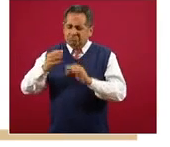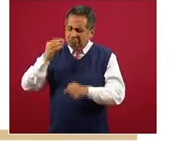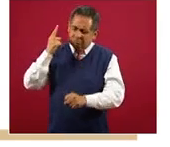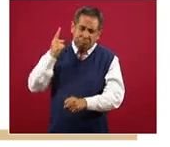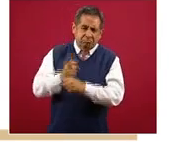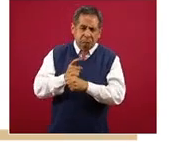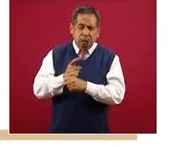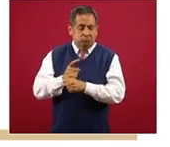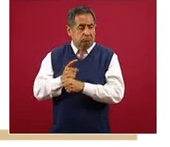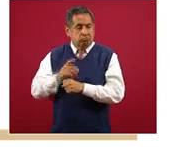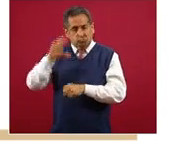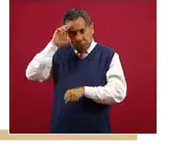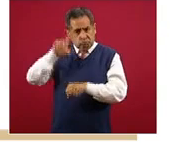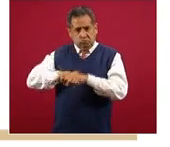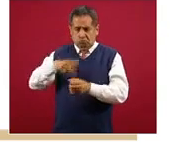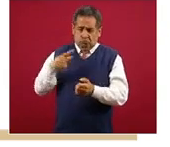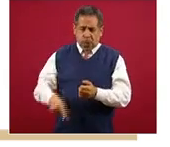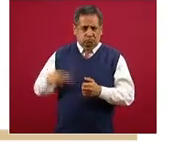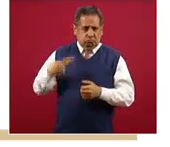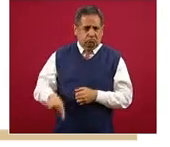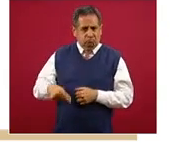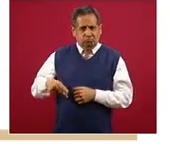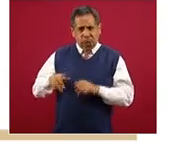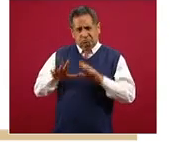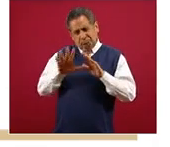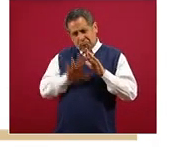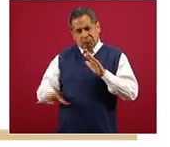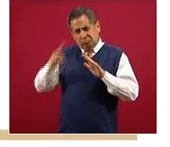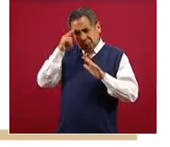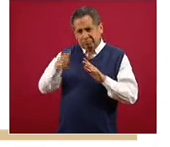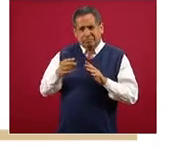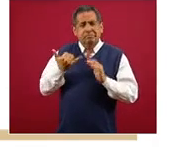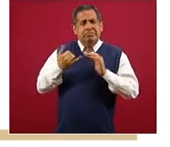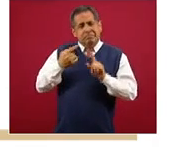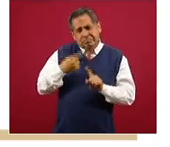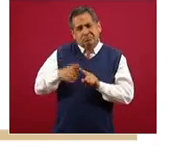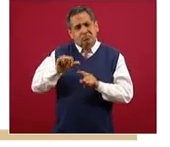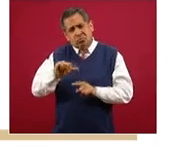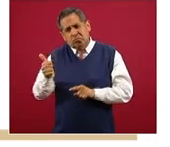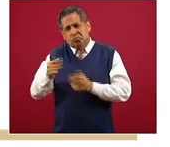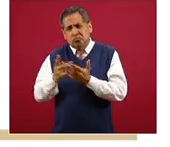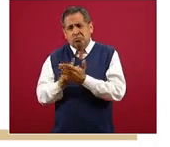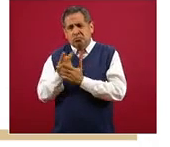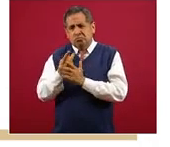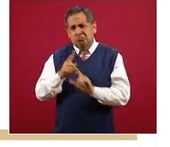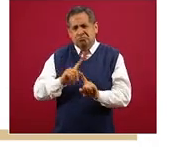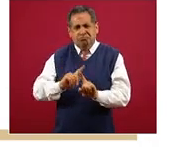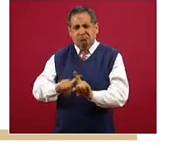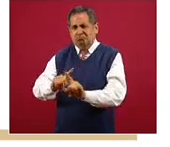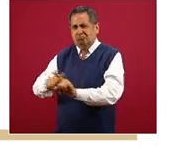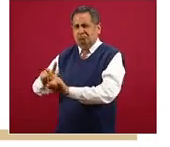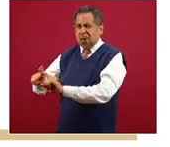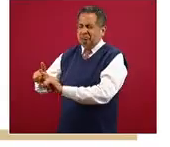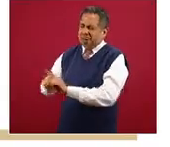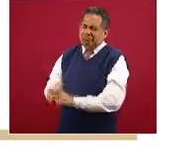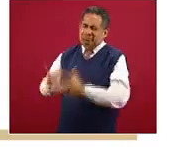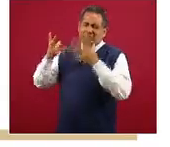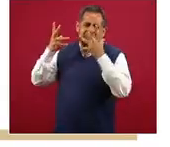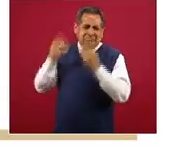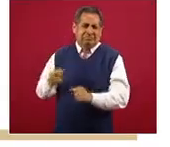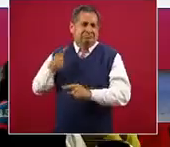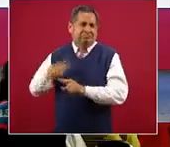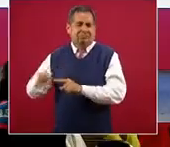de la cultura civilización mesoamericana, pero una infinidad de otras plantas, especies de plantas